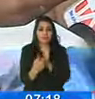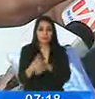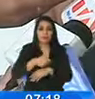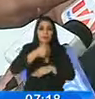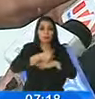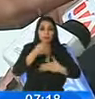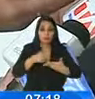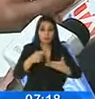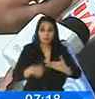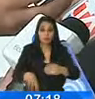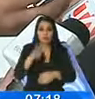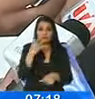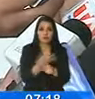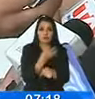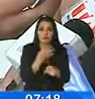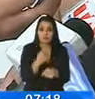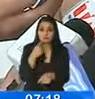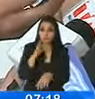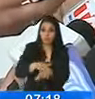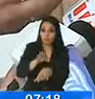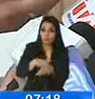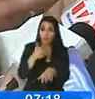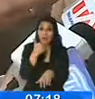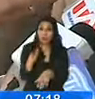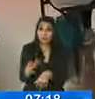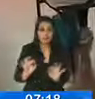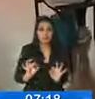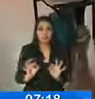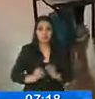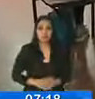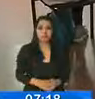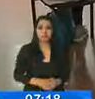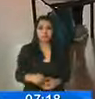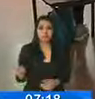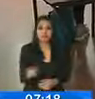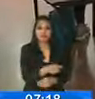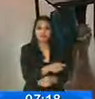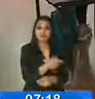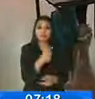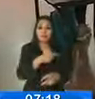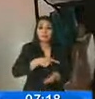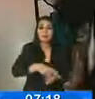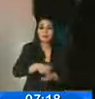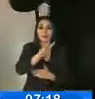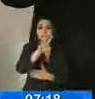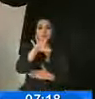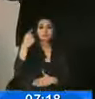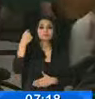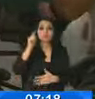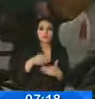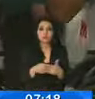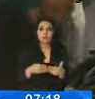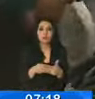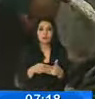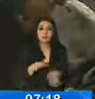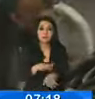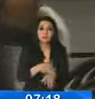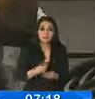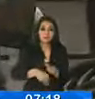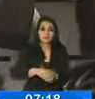ningún momento se les ha establecido ningún tipo de responsabilidad. Los sentenciados deberán pagar $25 millones por